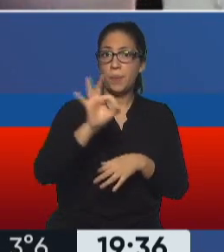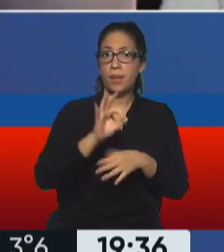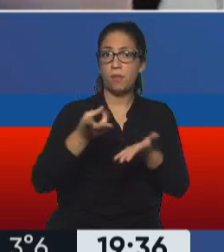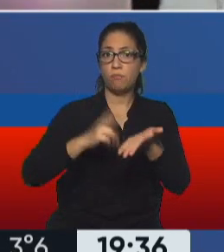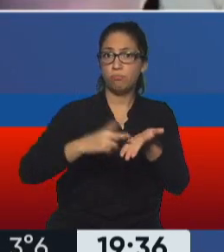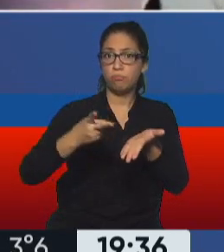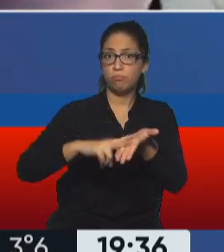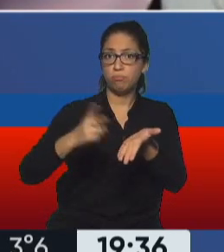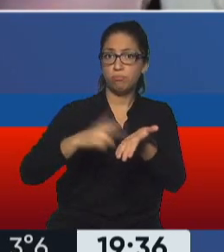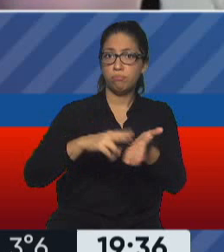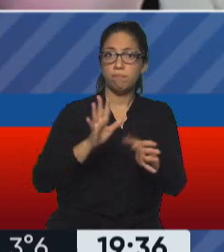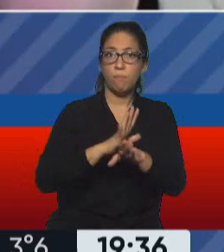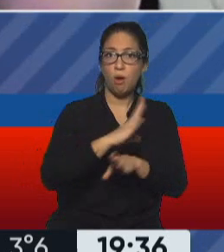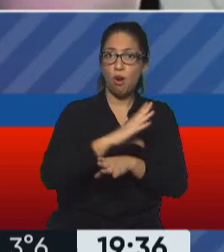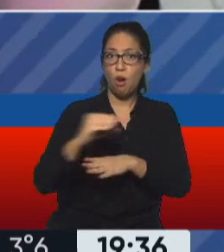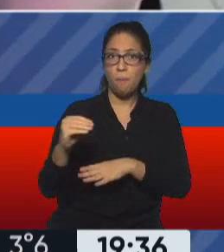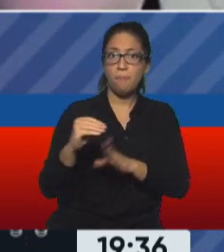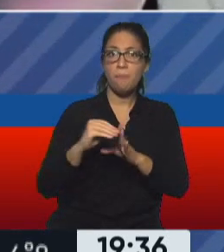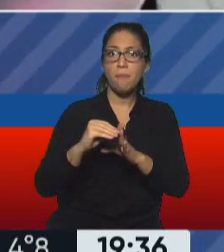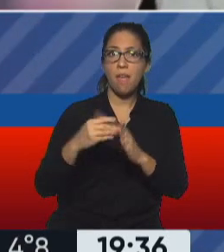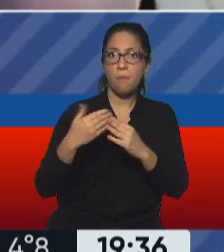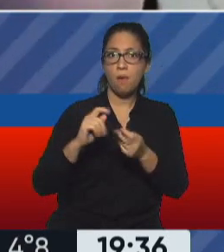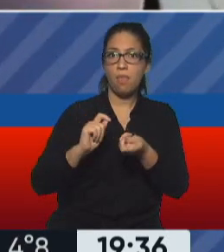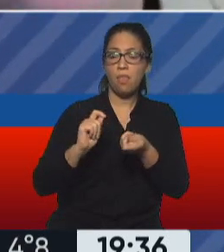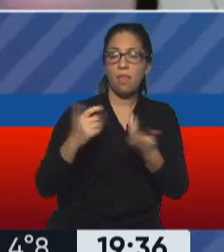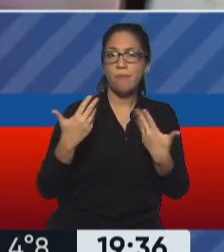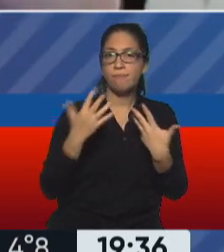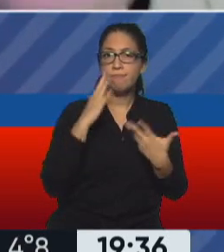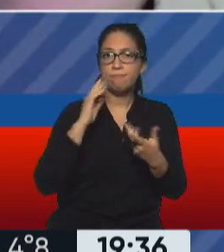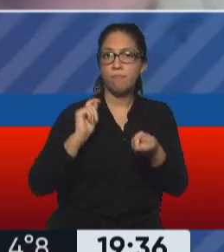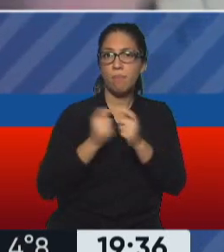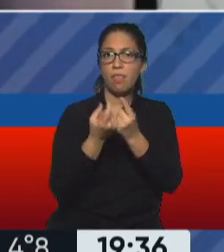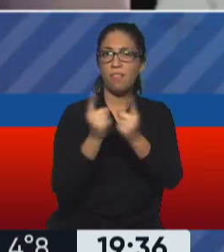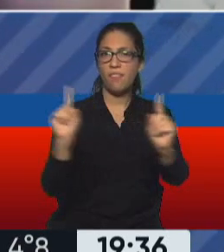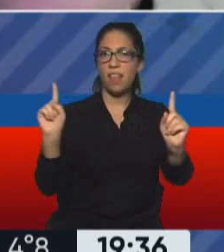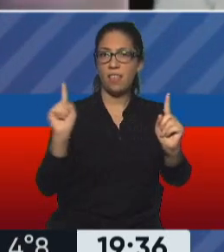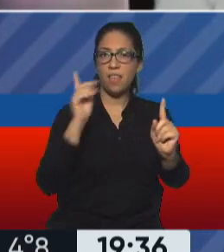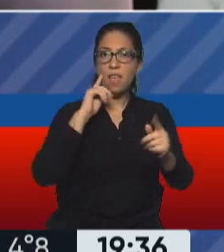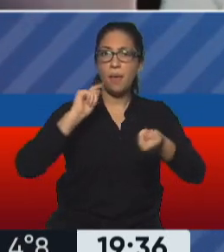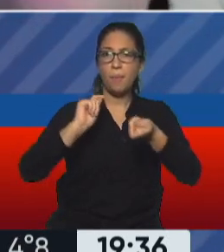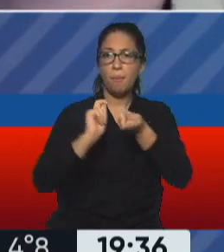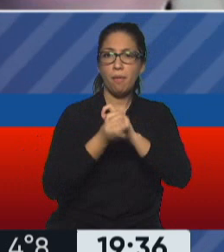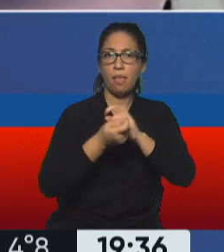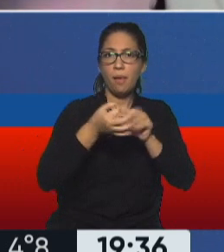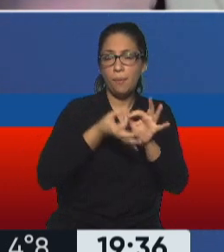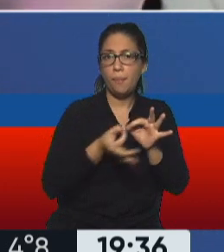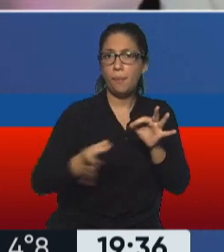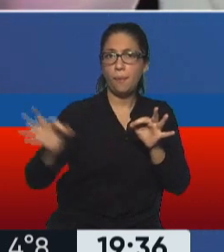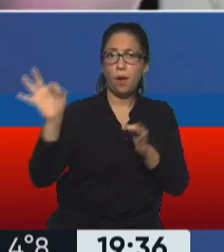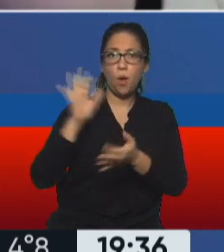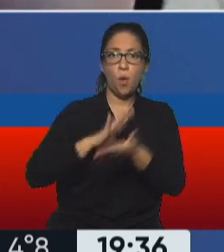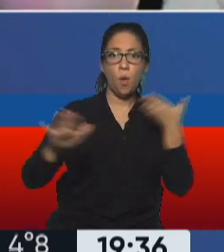alguna copia, se llama, de esas replicaciones, puede ser distinta y a partir de allí generarse una nueva variante.